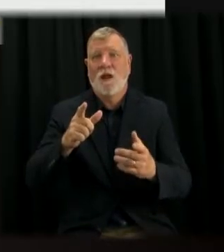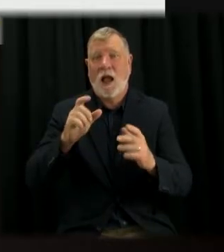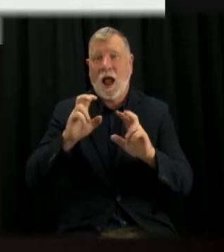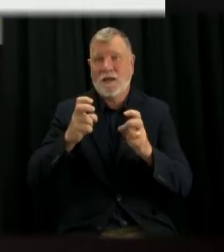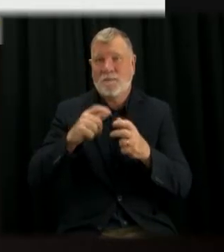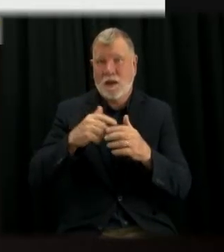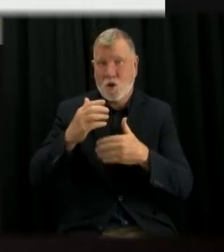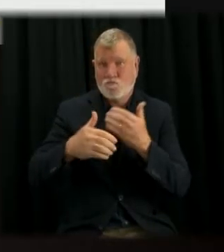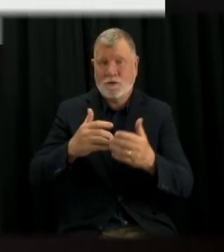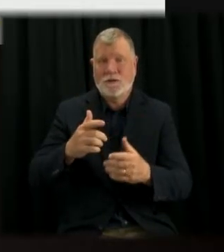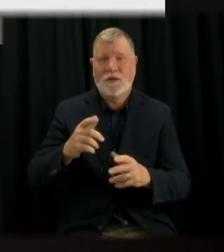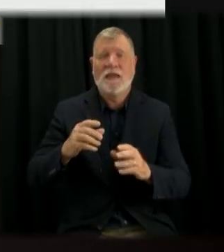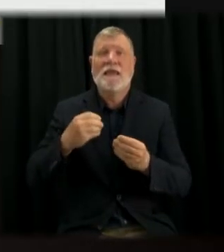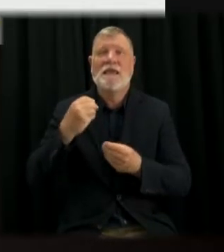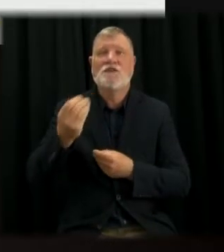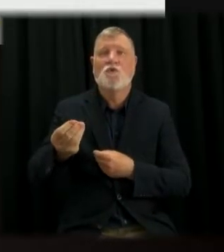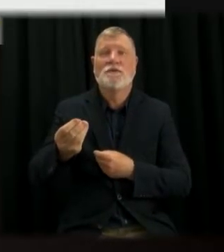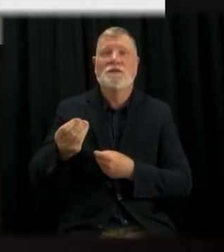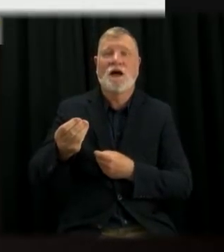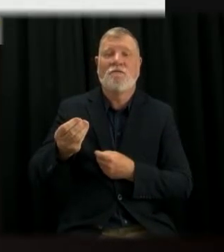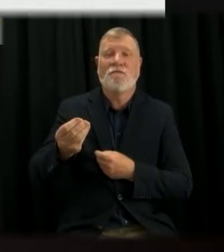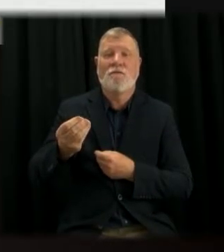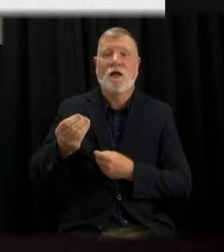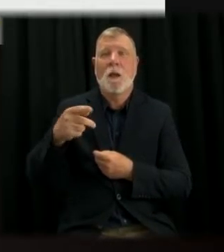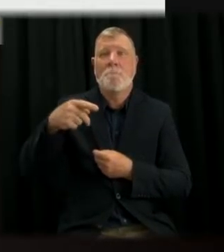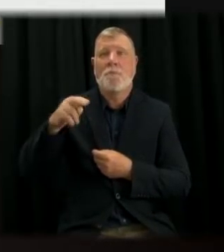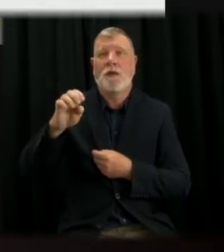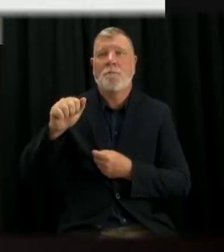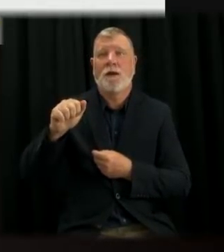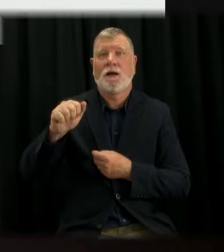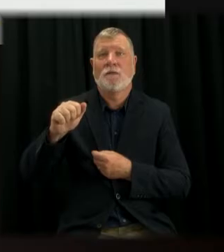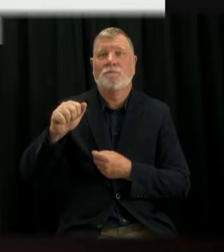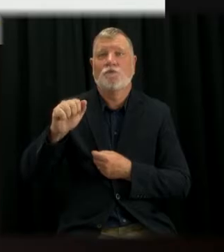principales de progreso, emisión